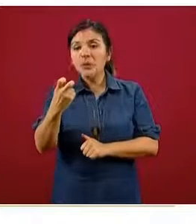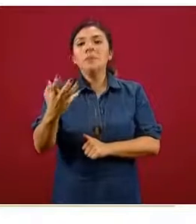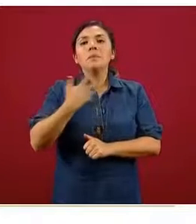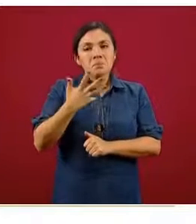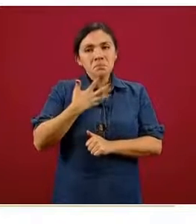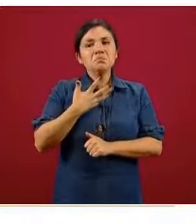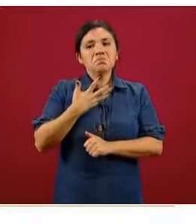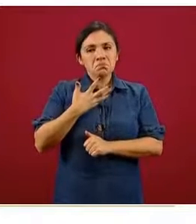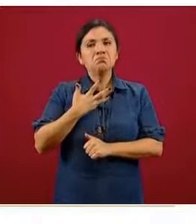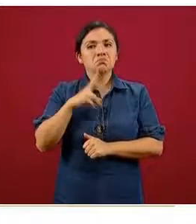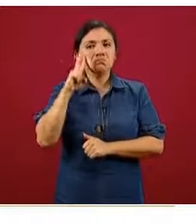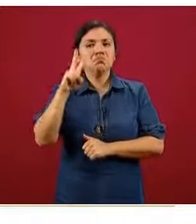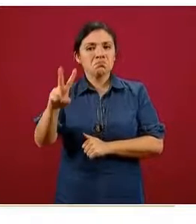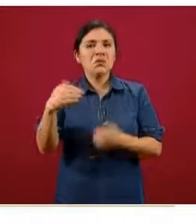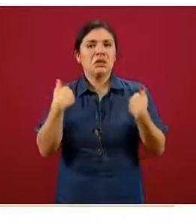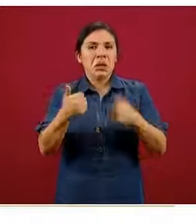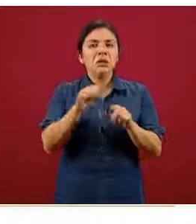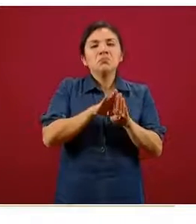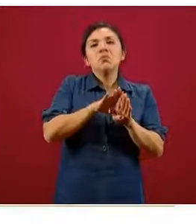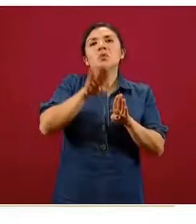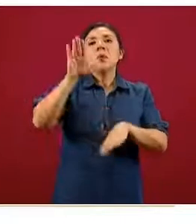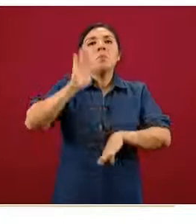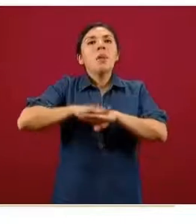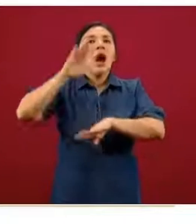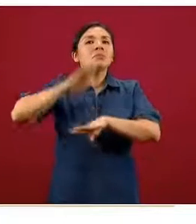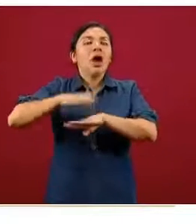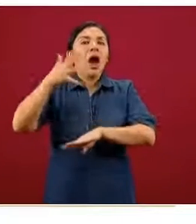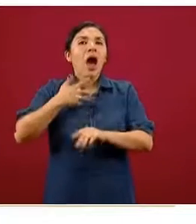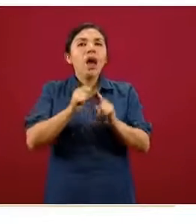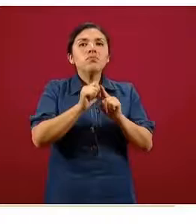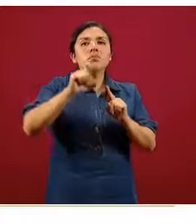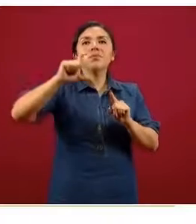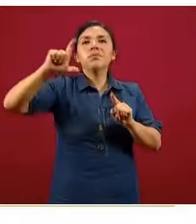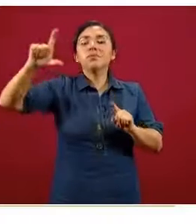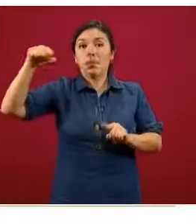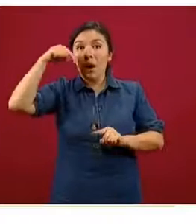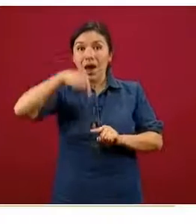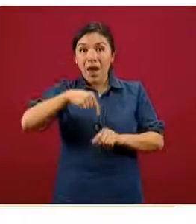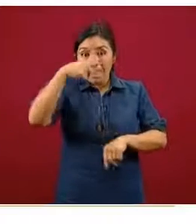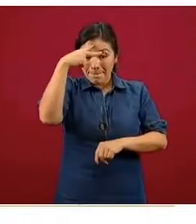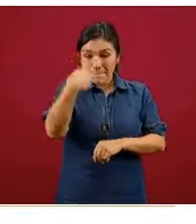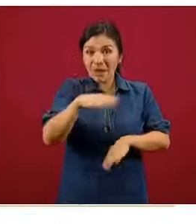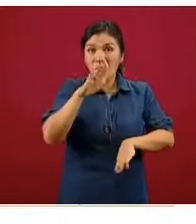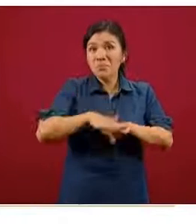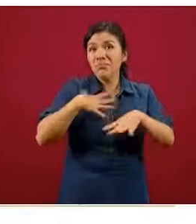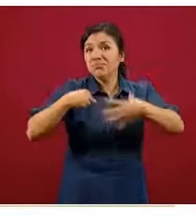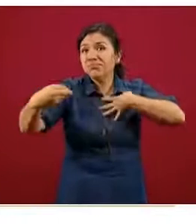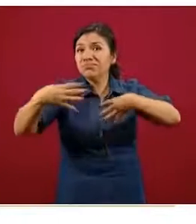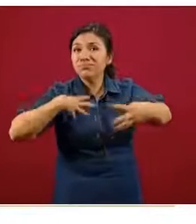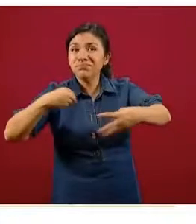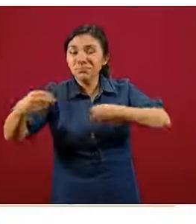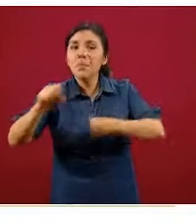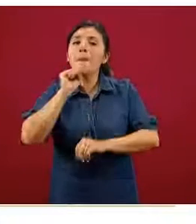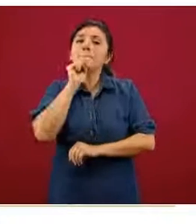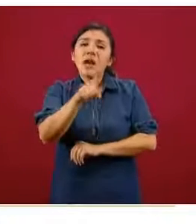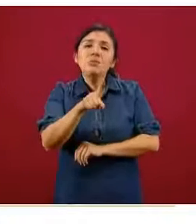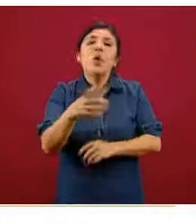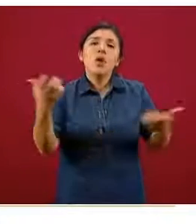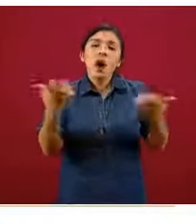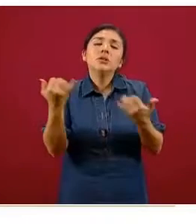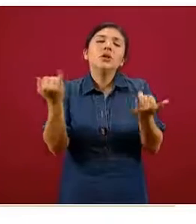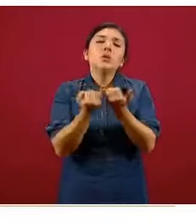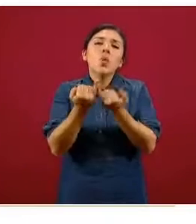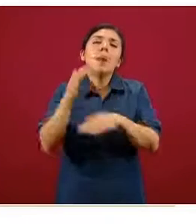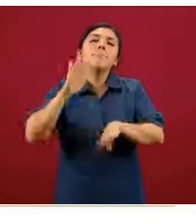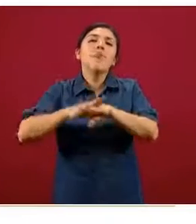una tendencia pues claramente ascendente, que en la medida que la epidemia en México ha progresado y por lo mismo se han generado